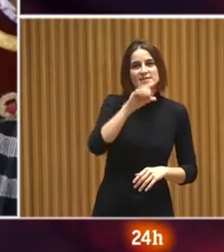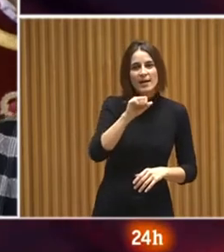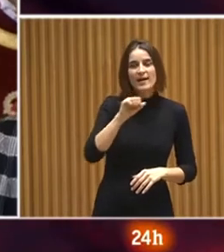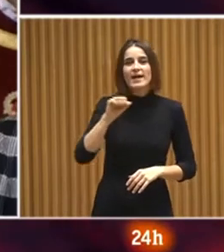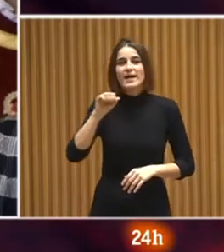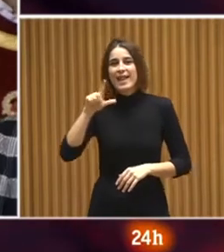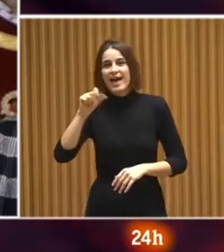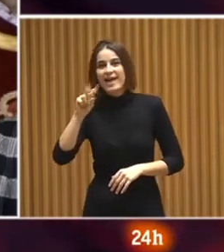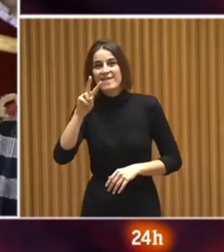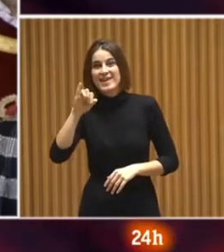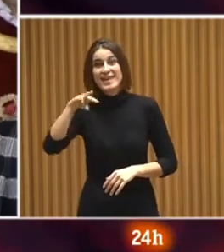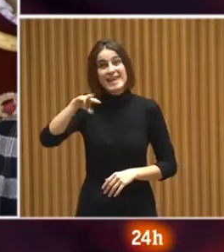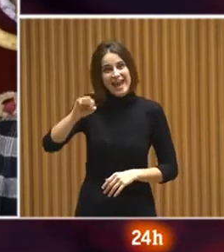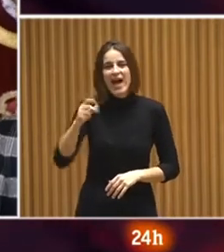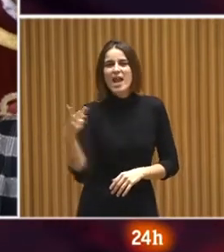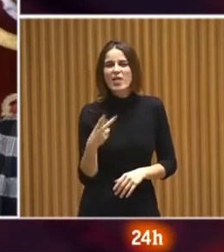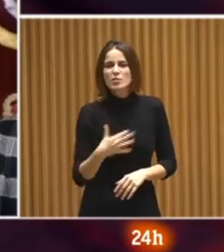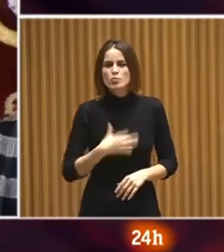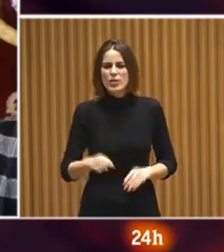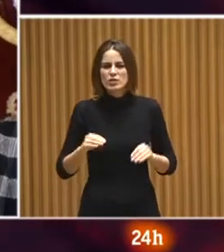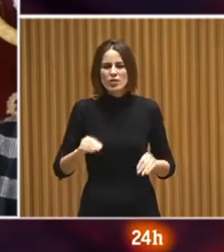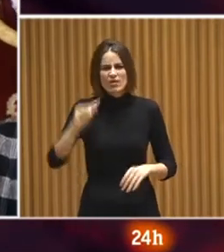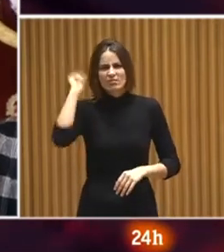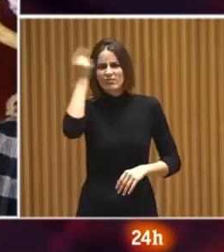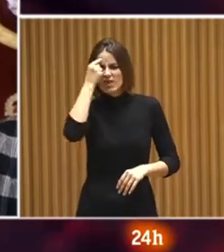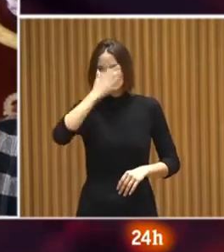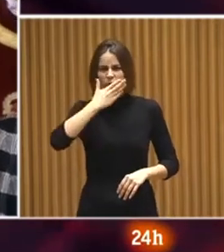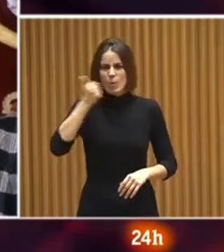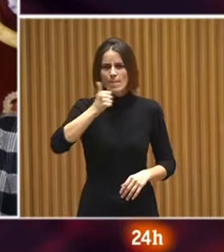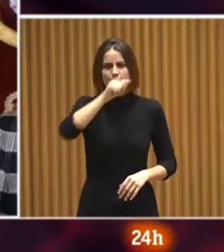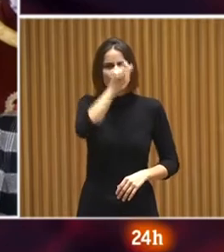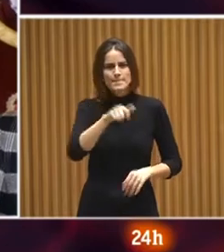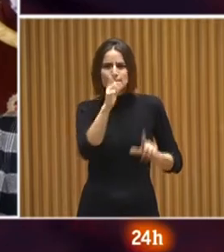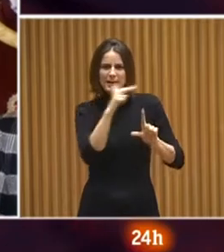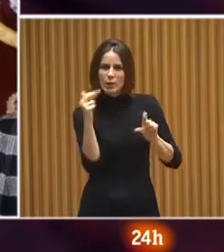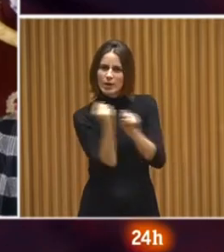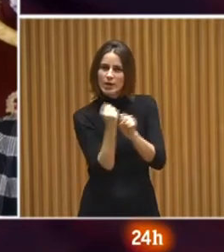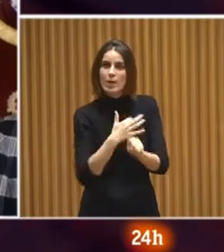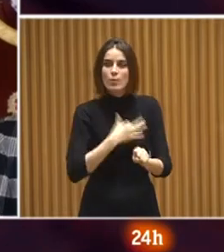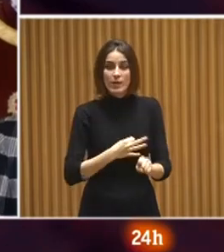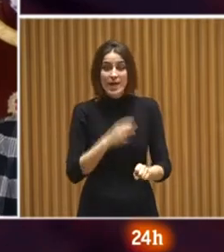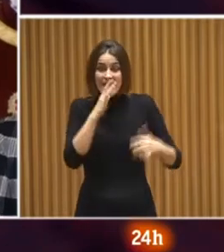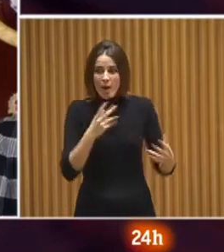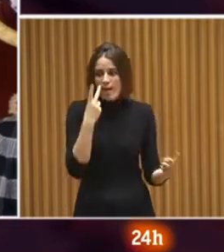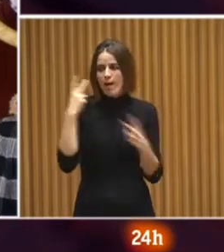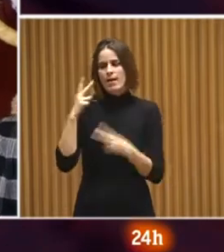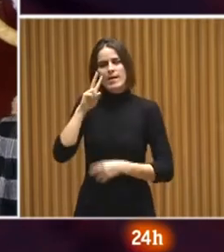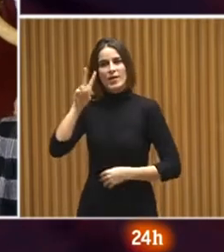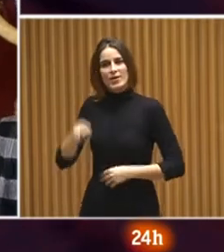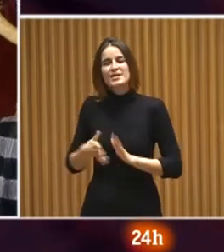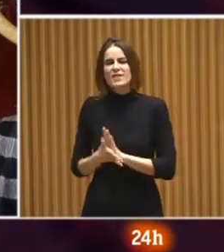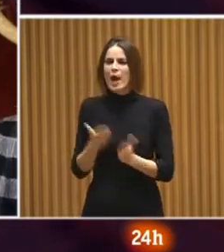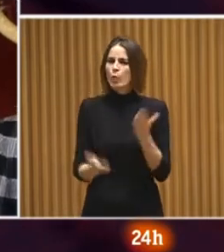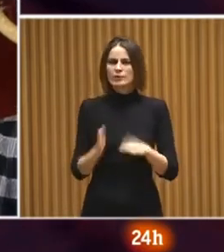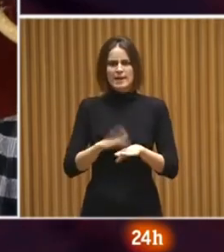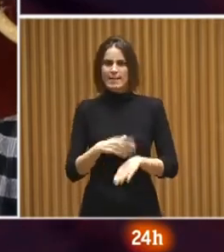como pintoras y que hoy lo reconozcamos no es solo un acto de justicia para con ellas, es un enriquecimiento